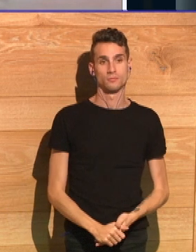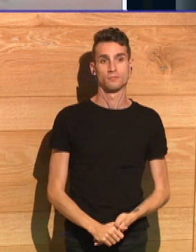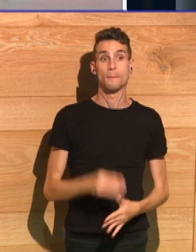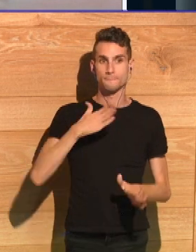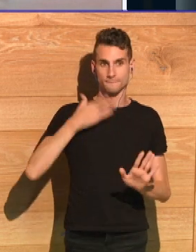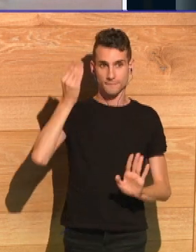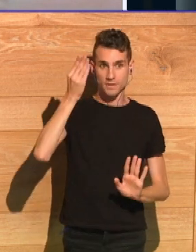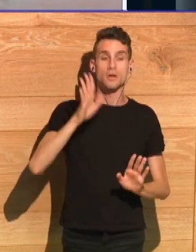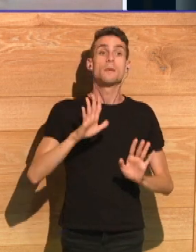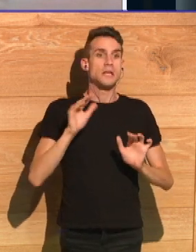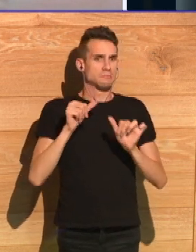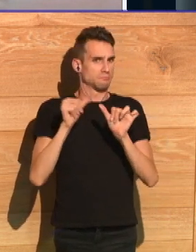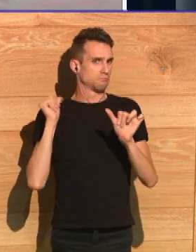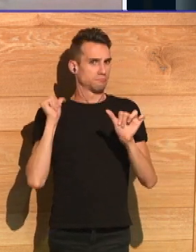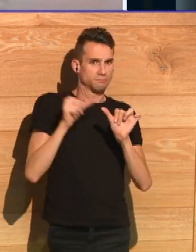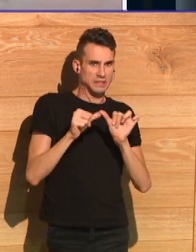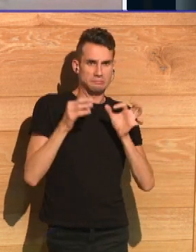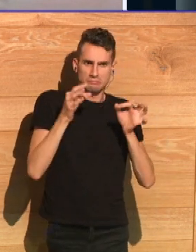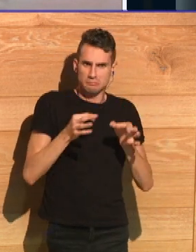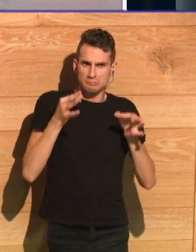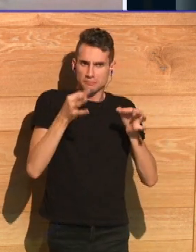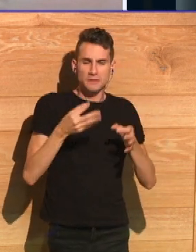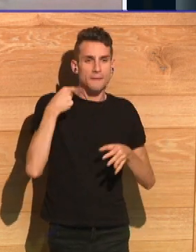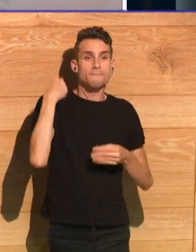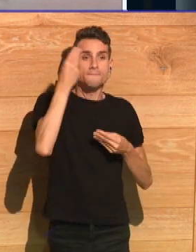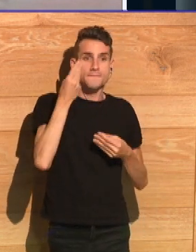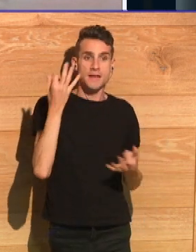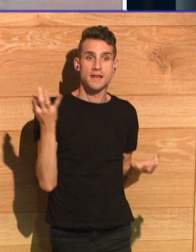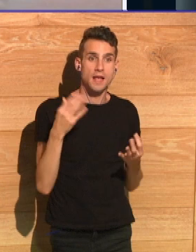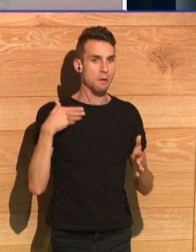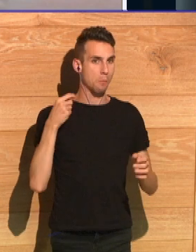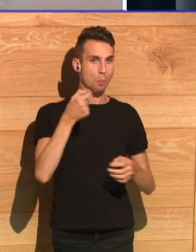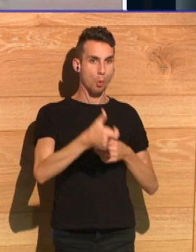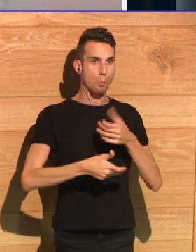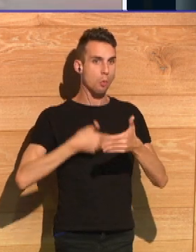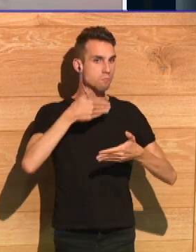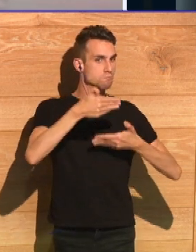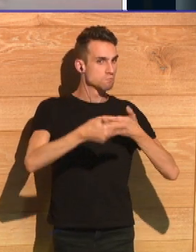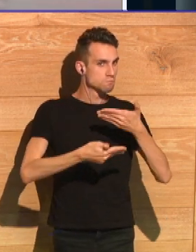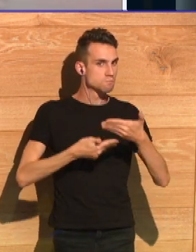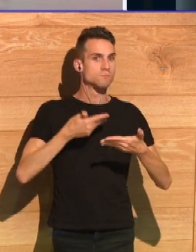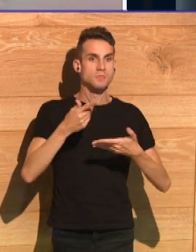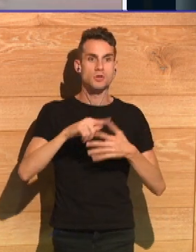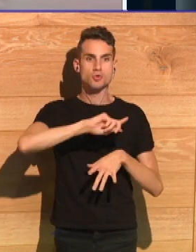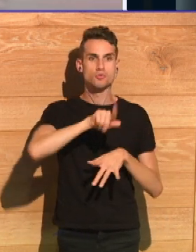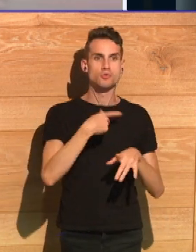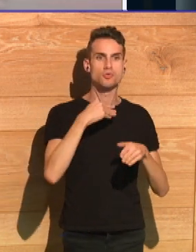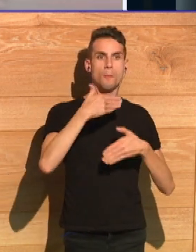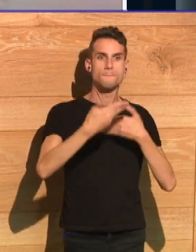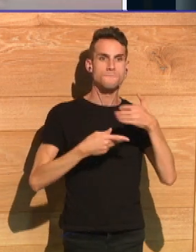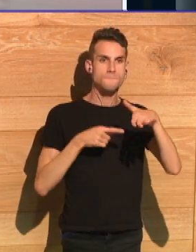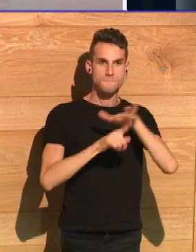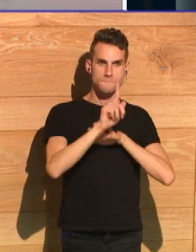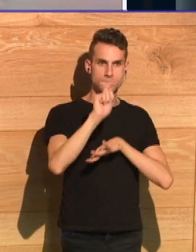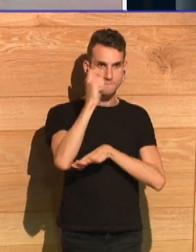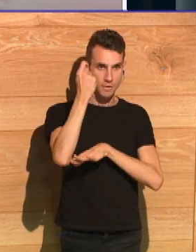Y siempre he pensado que estamos avanzando, estamos consiguiendo unos progresos que nunca van a ir para